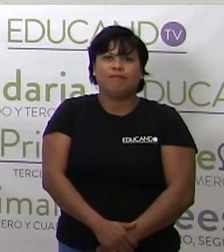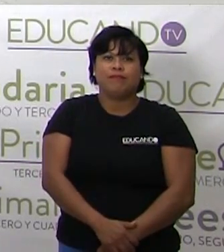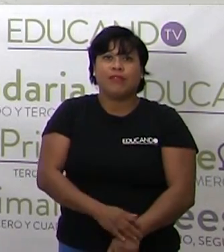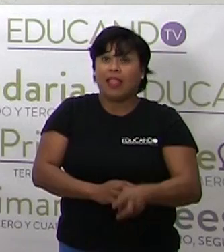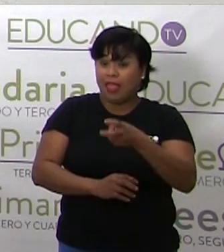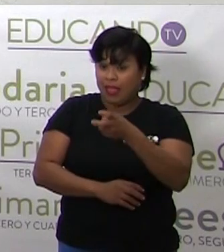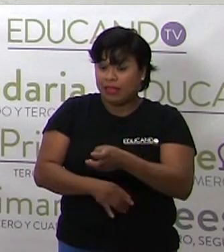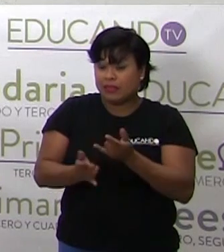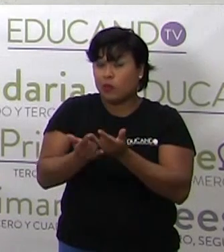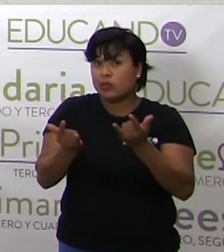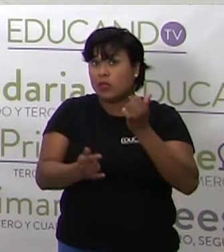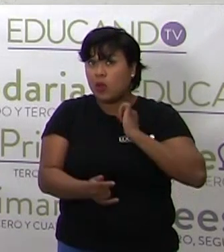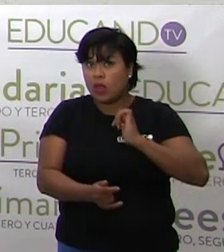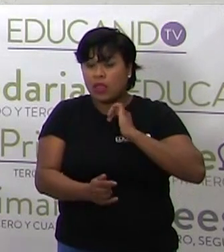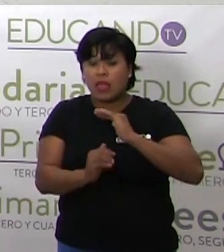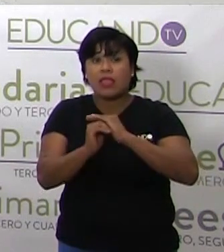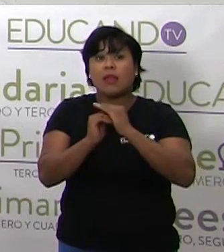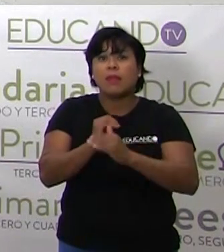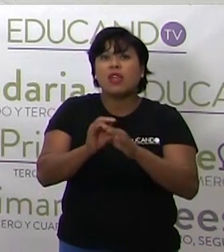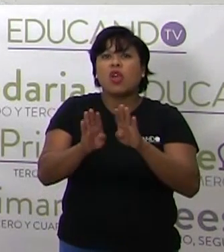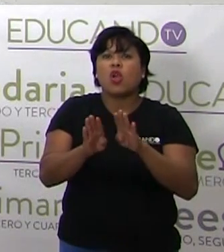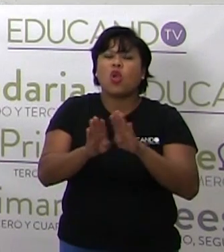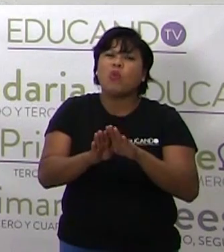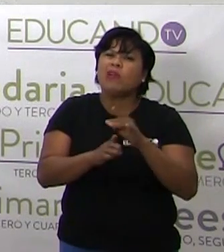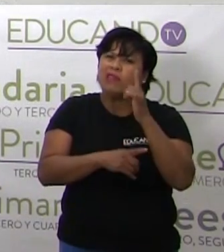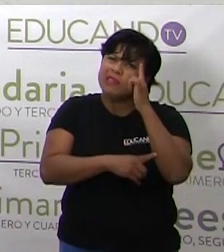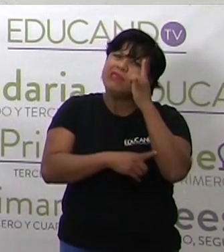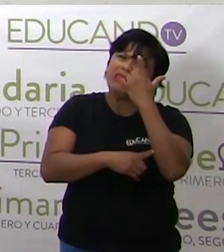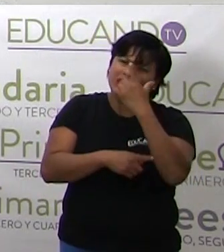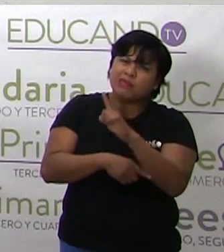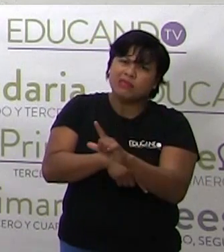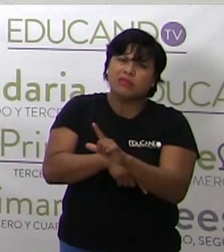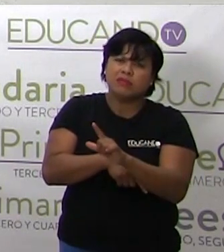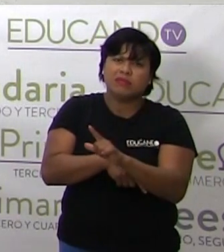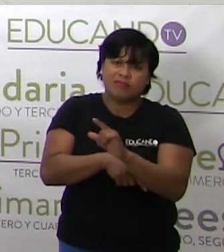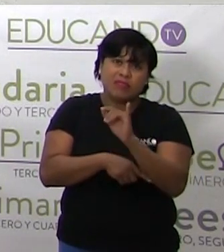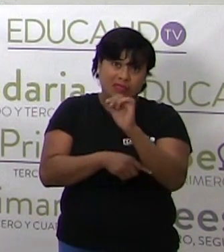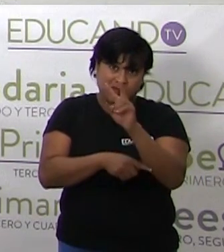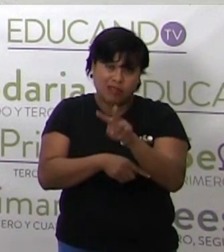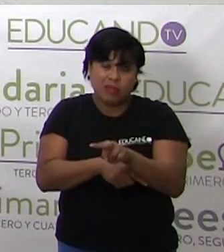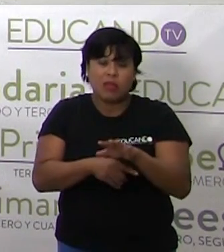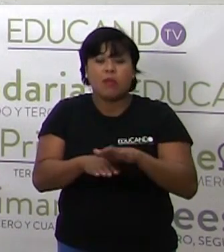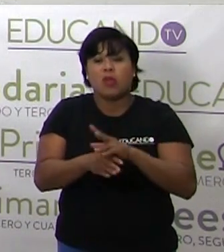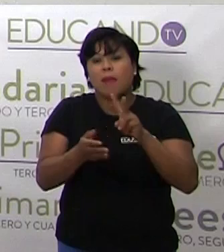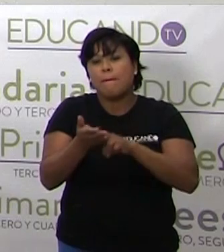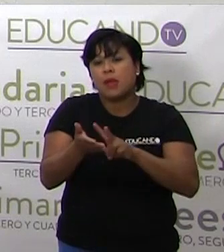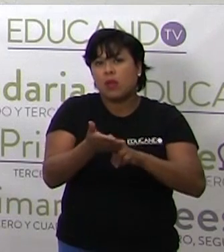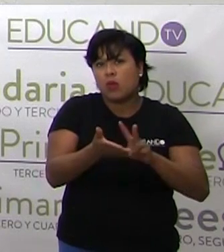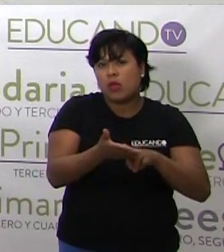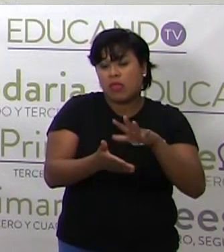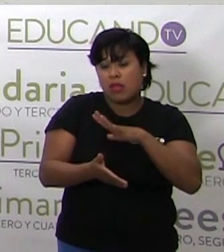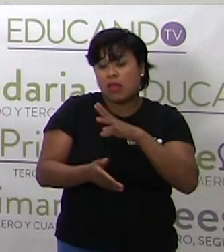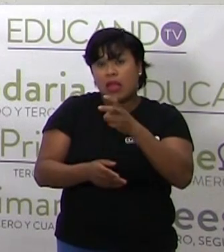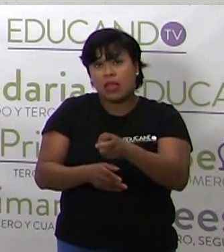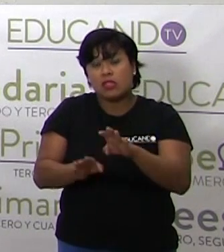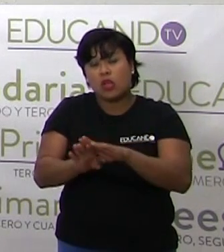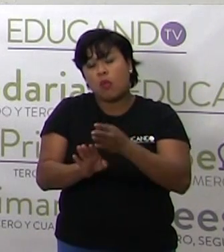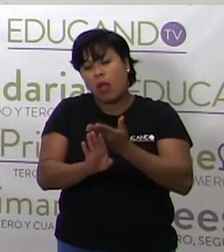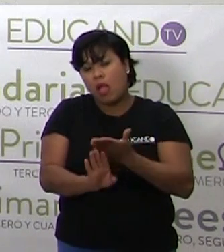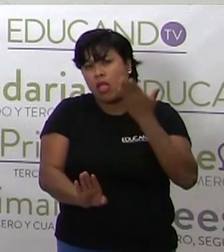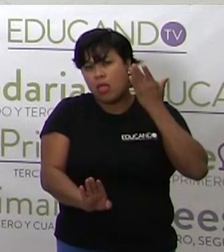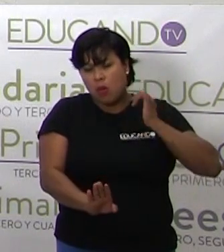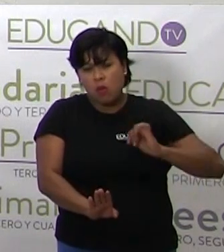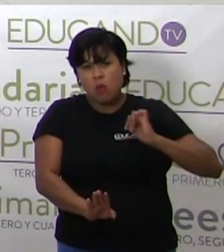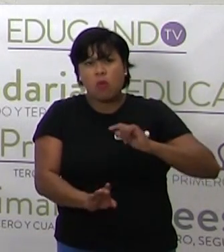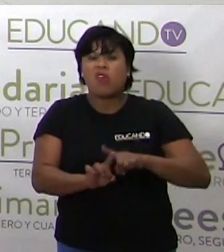Esta es una leyenda que termina de una manera trágica, ¿verdad? Porque los valores que tenían en esa época